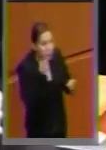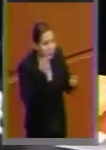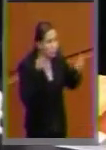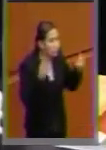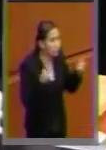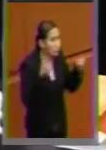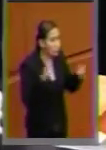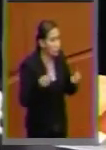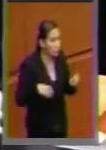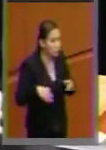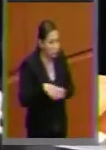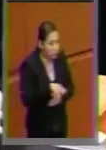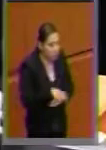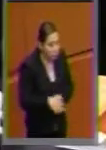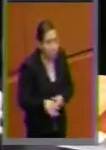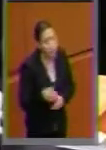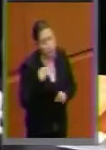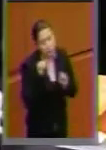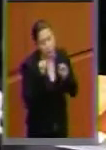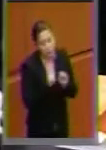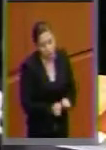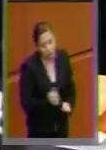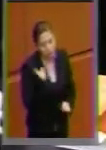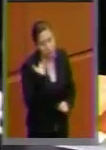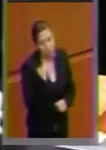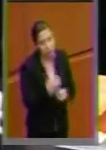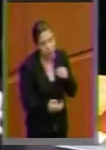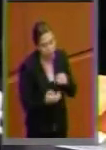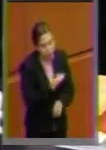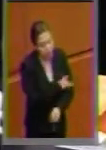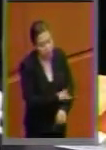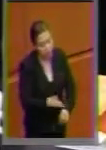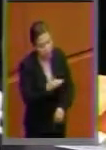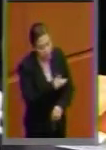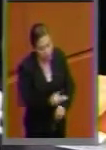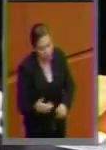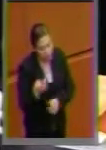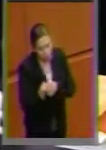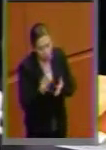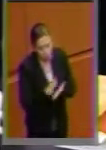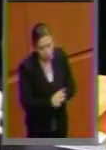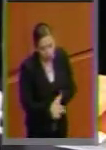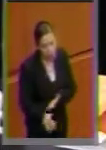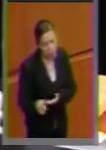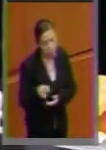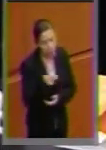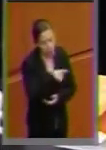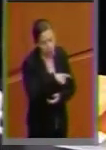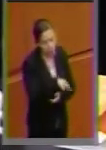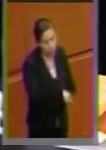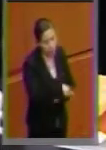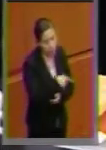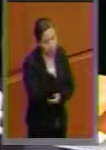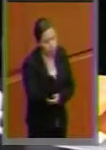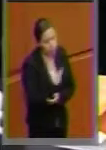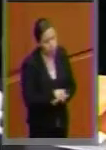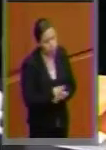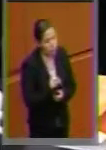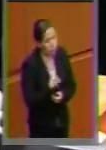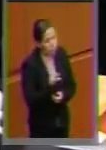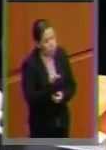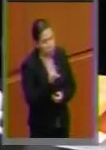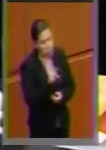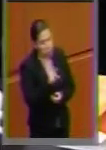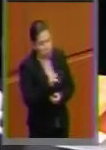puerta giratoria si en el sistema justicia procesal penal acusatorio personas que salen de prisión y vuelven a delinquir